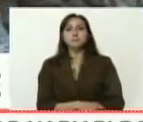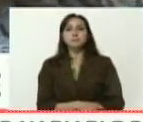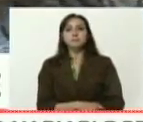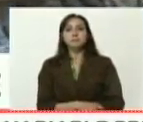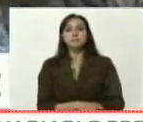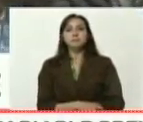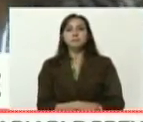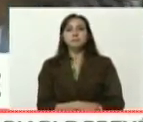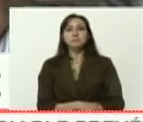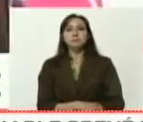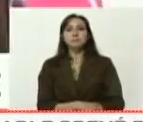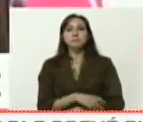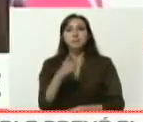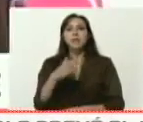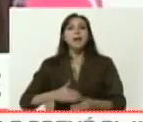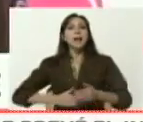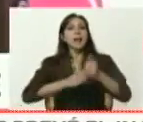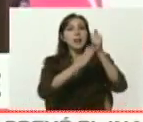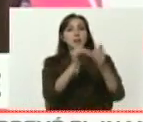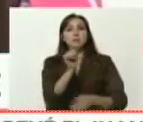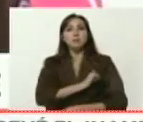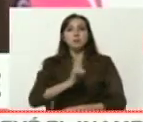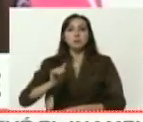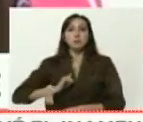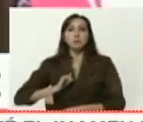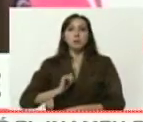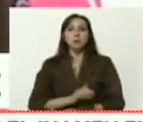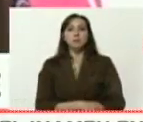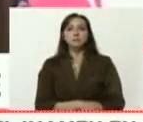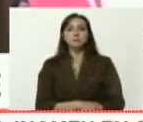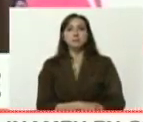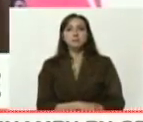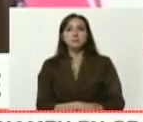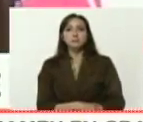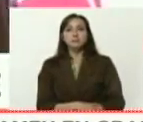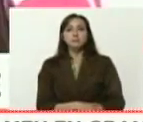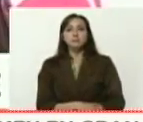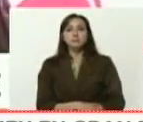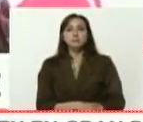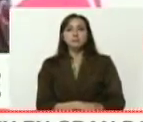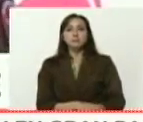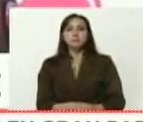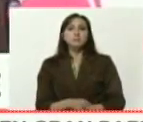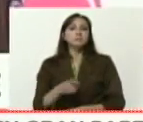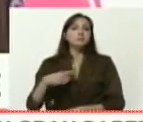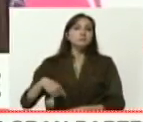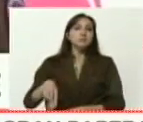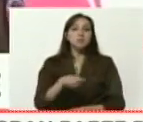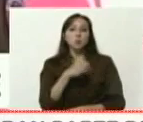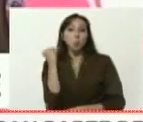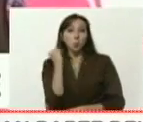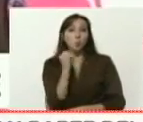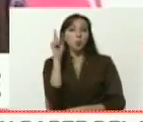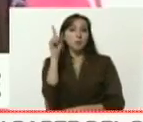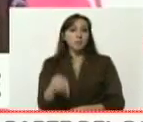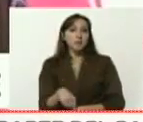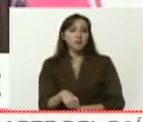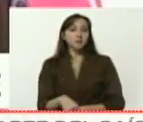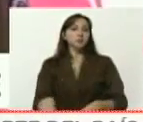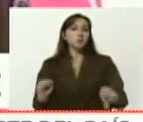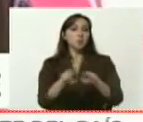Hasta líderes individuales, camaradas, fueron ejecutados, como es el caso de Renio